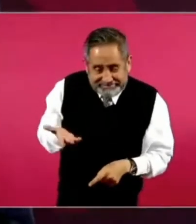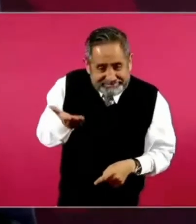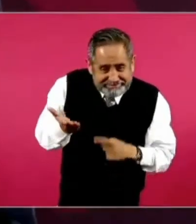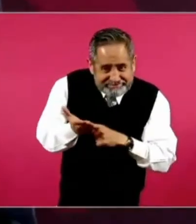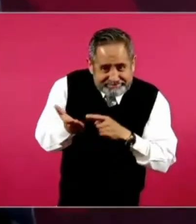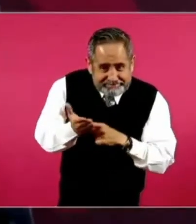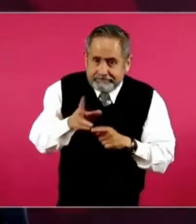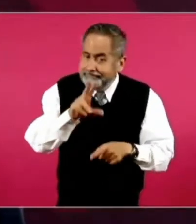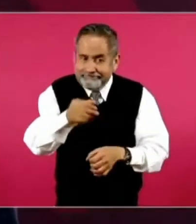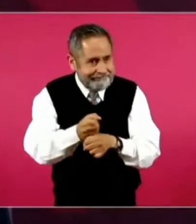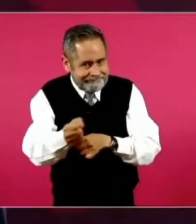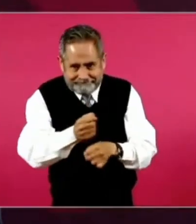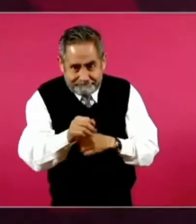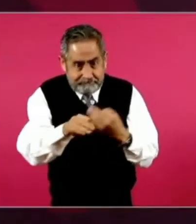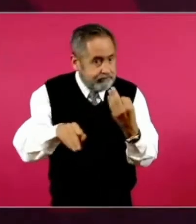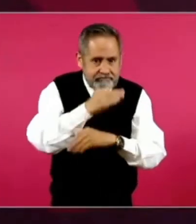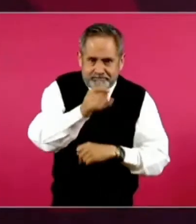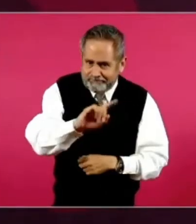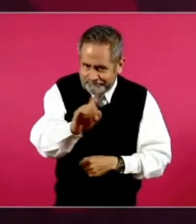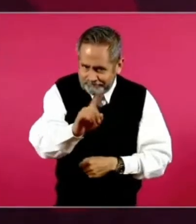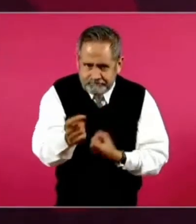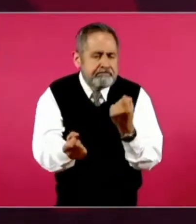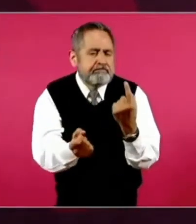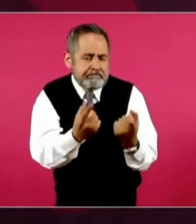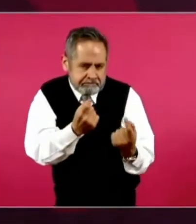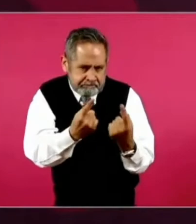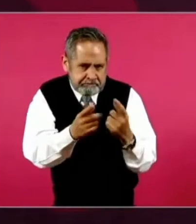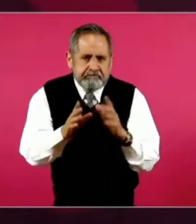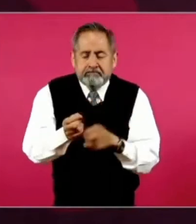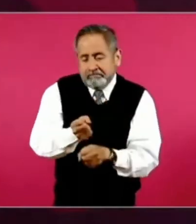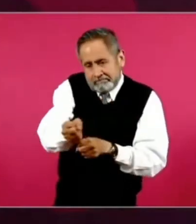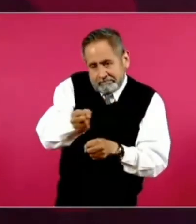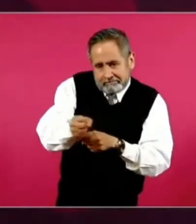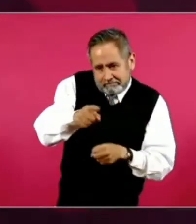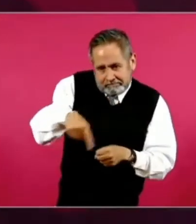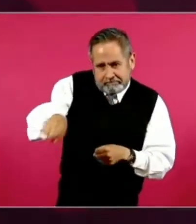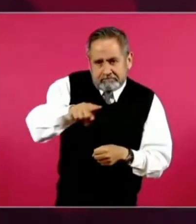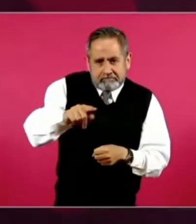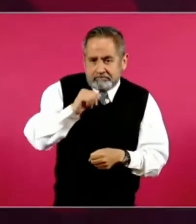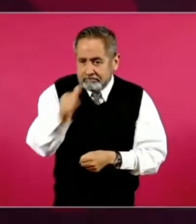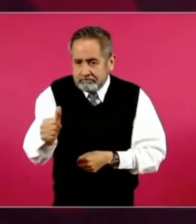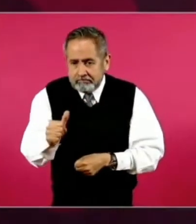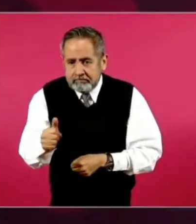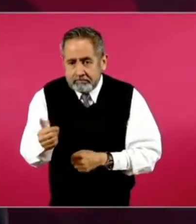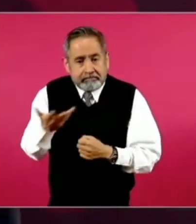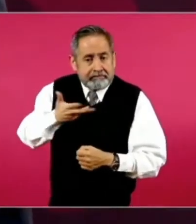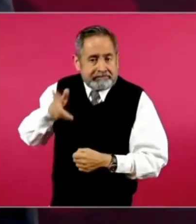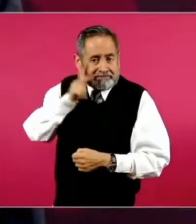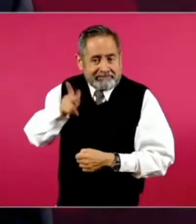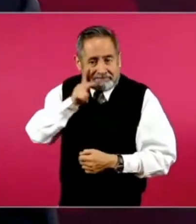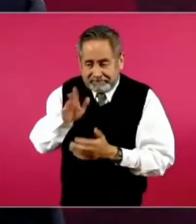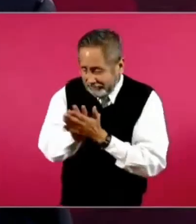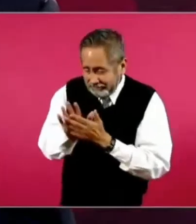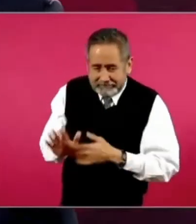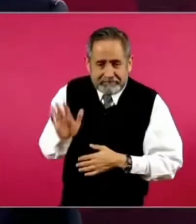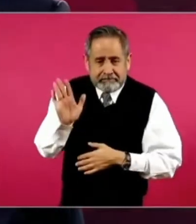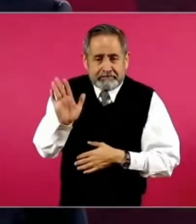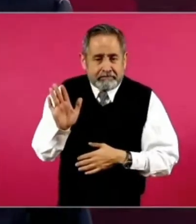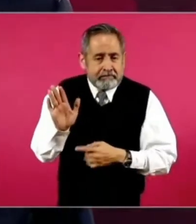porque no fueron torturados todos, de esos que argumentaron para